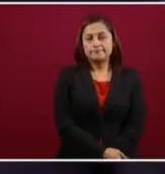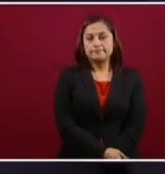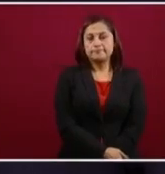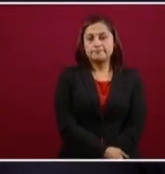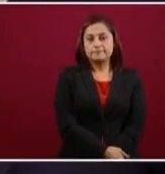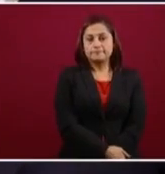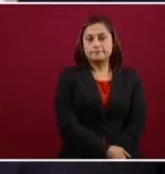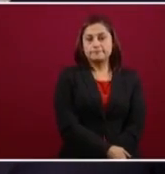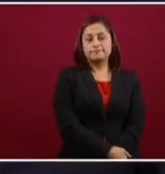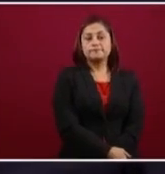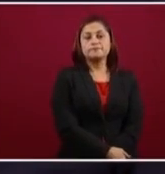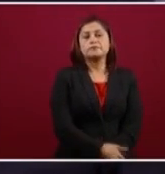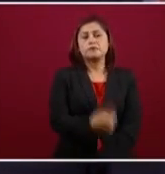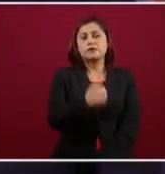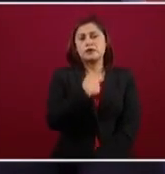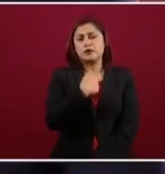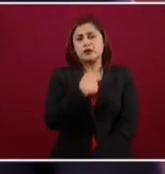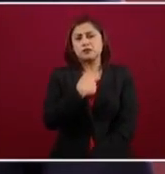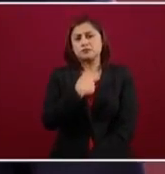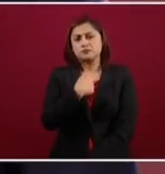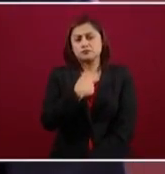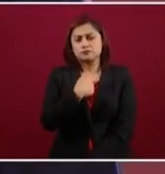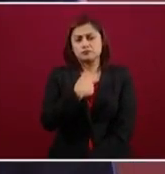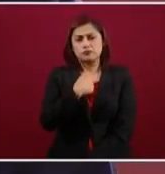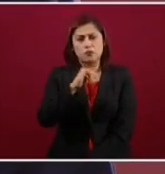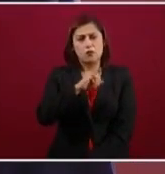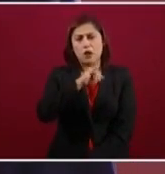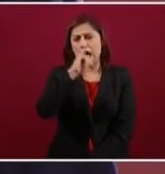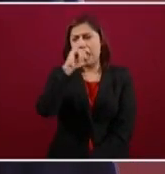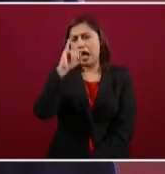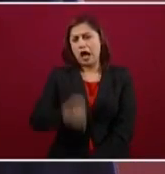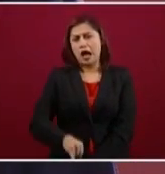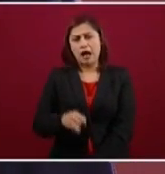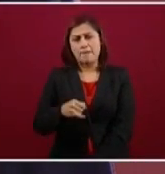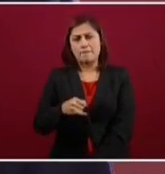Nunca he dado la orden